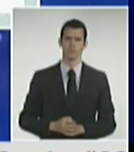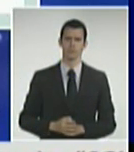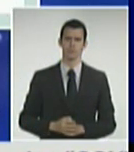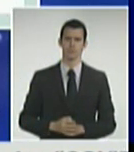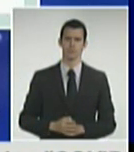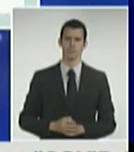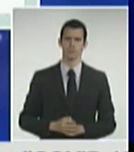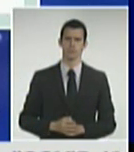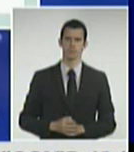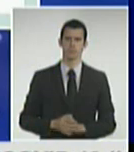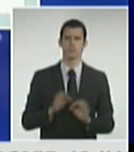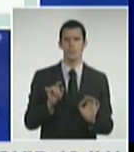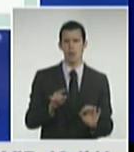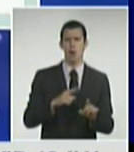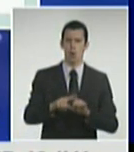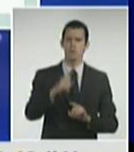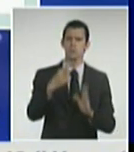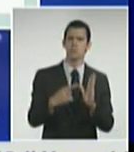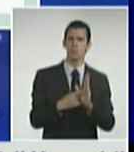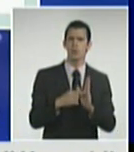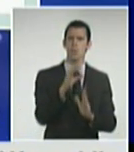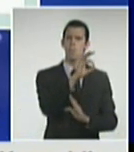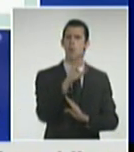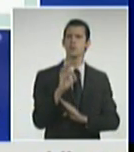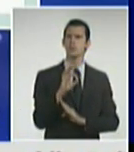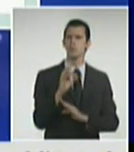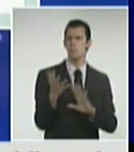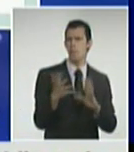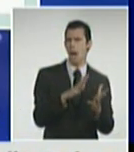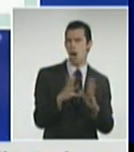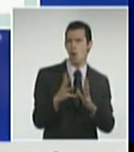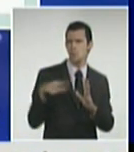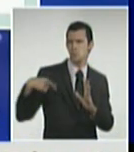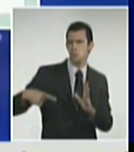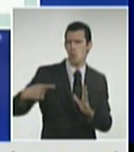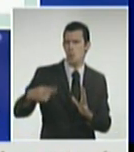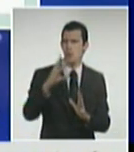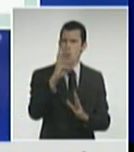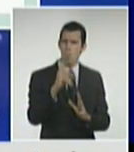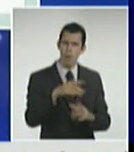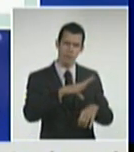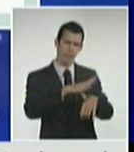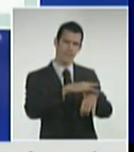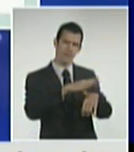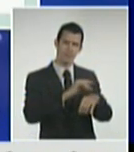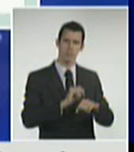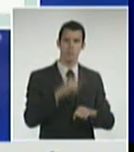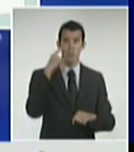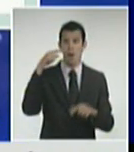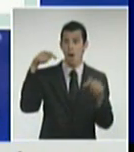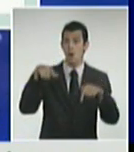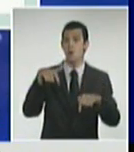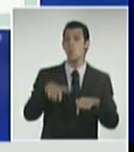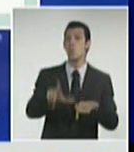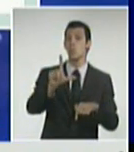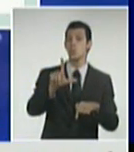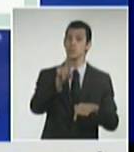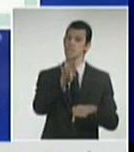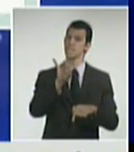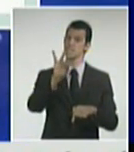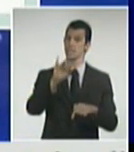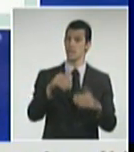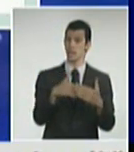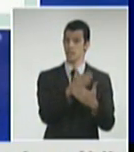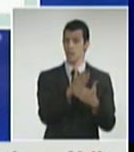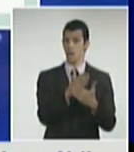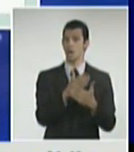por día. Fíjense cómo julio, en 17 días, es donde estamos en estos momentos, un promedio